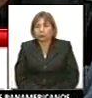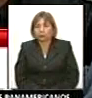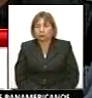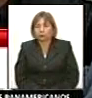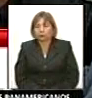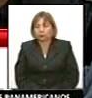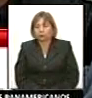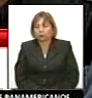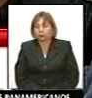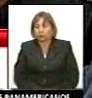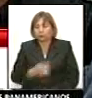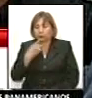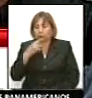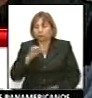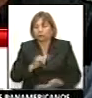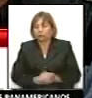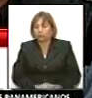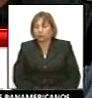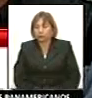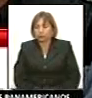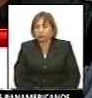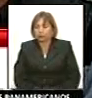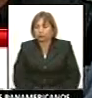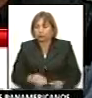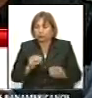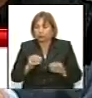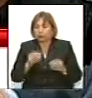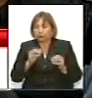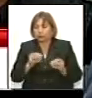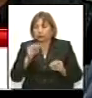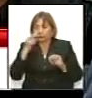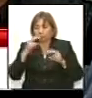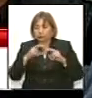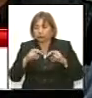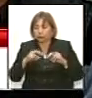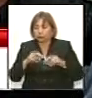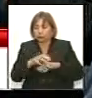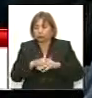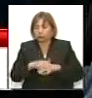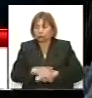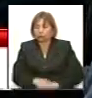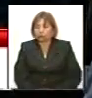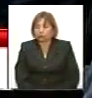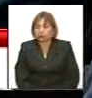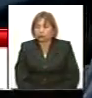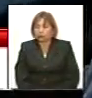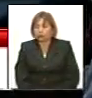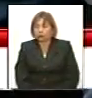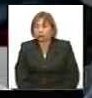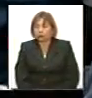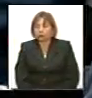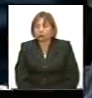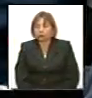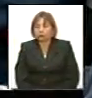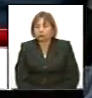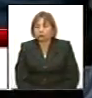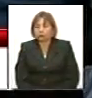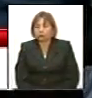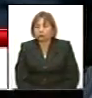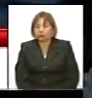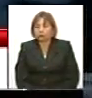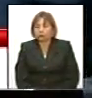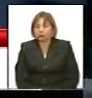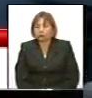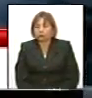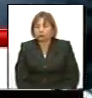Yo voy a votar, señora, por la apertura de esta investigación. Gracias. Gracias, congresista Miyashiro. ¿Un otro